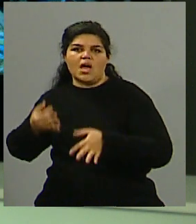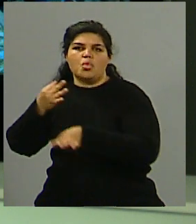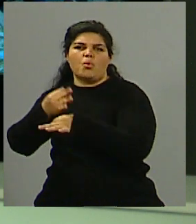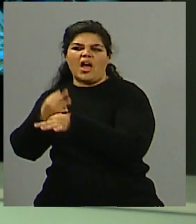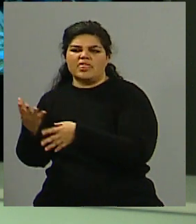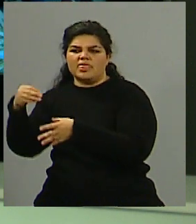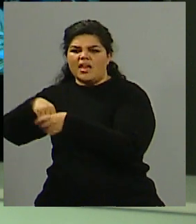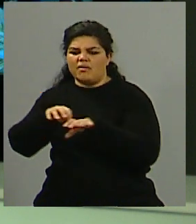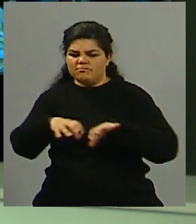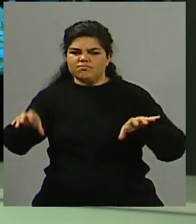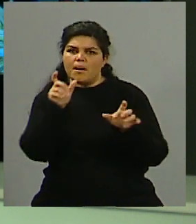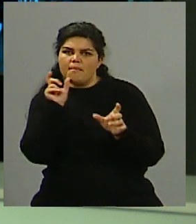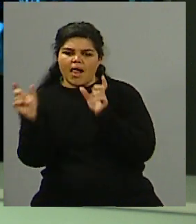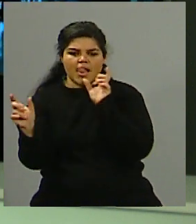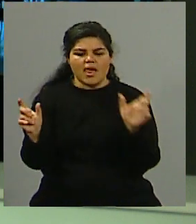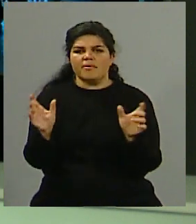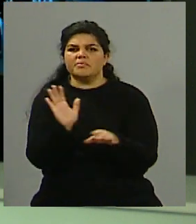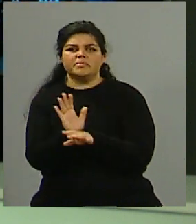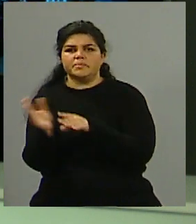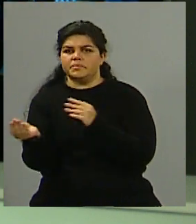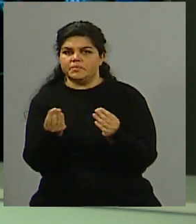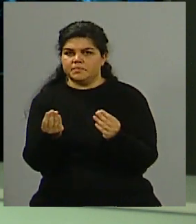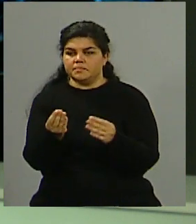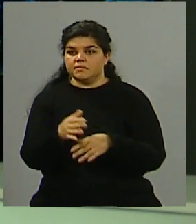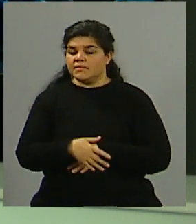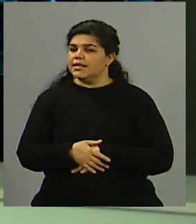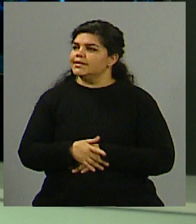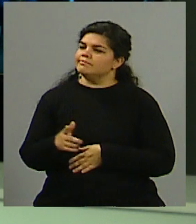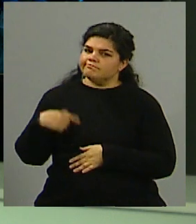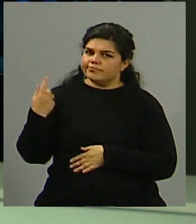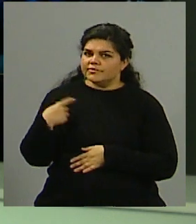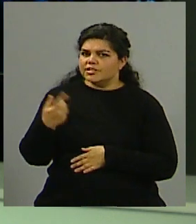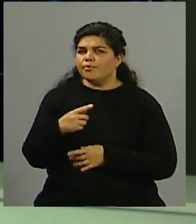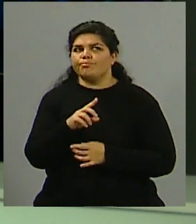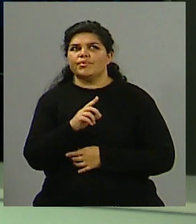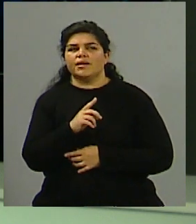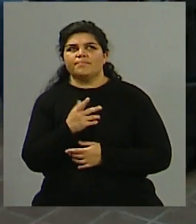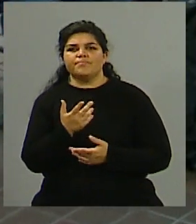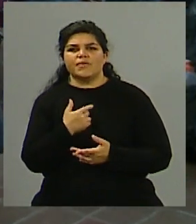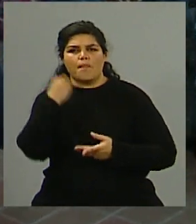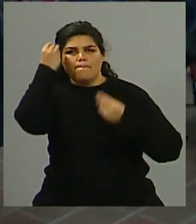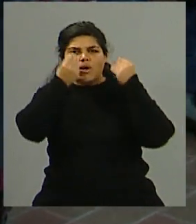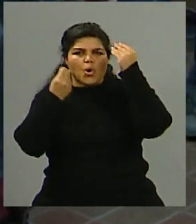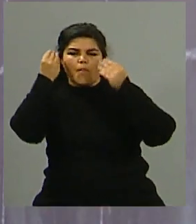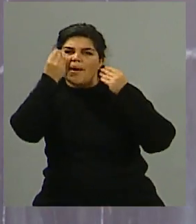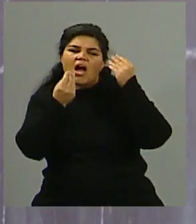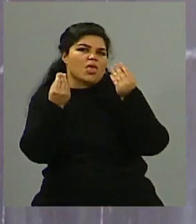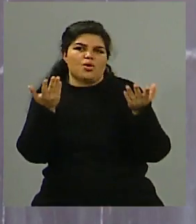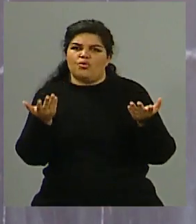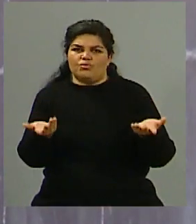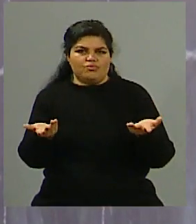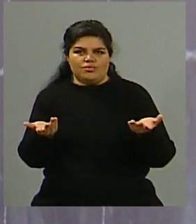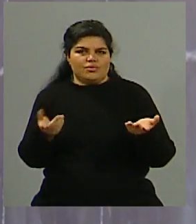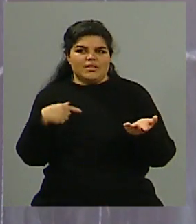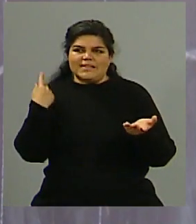como siempre tenemos preocupaciones acerca de si uno debe otorgarle